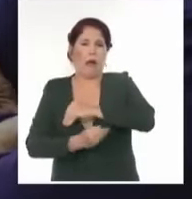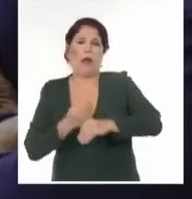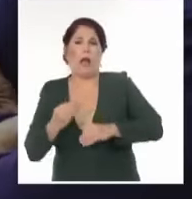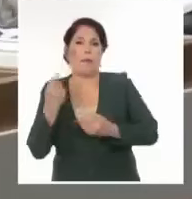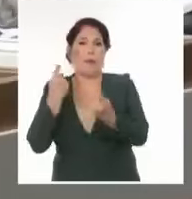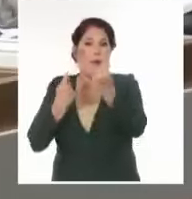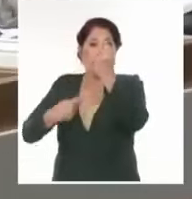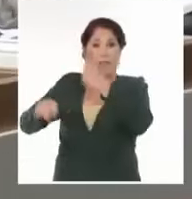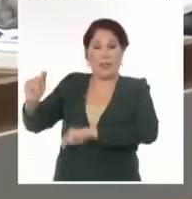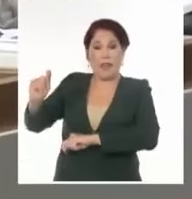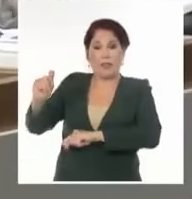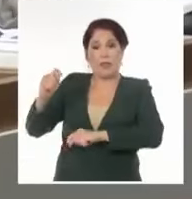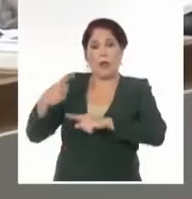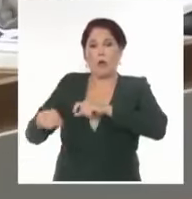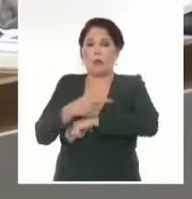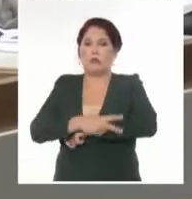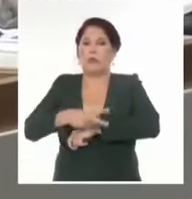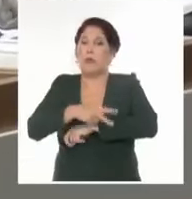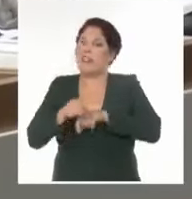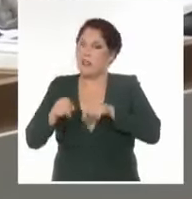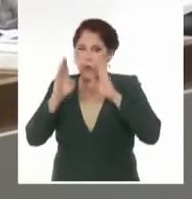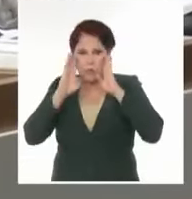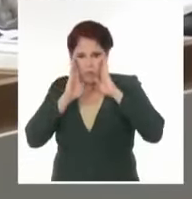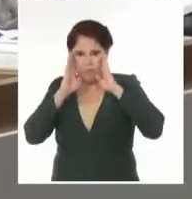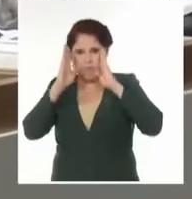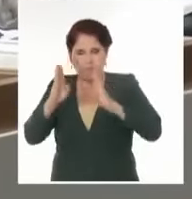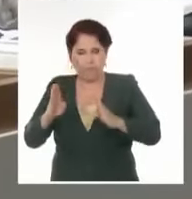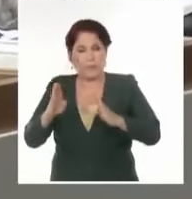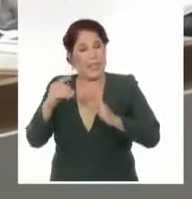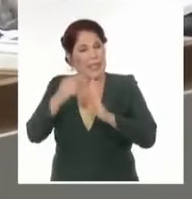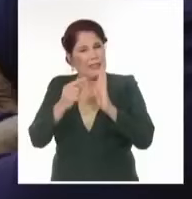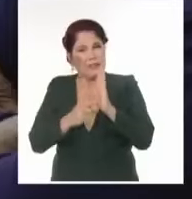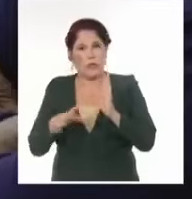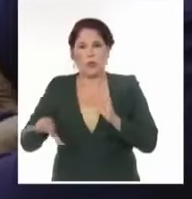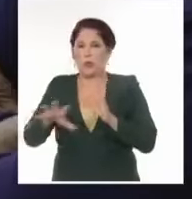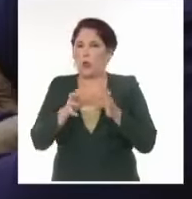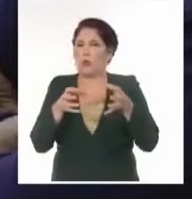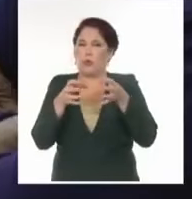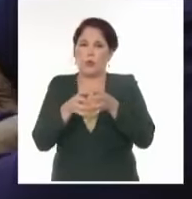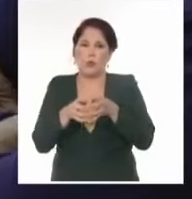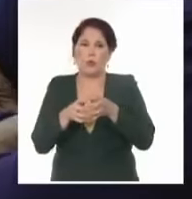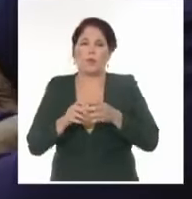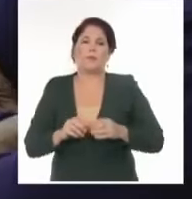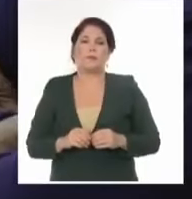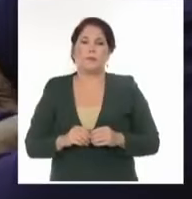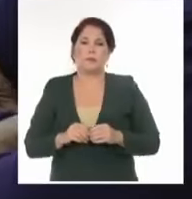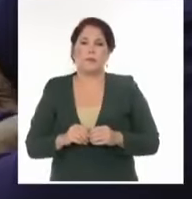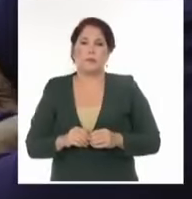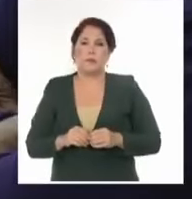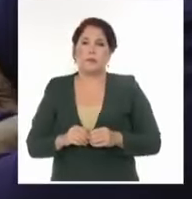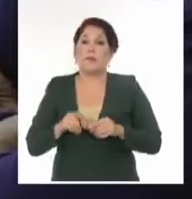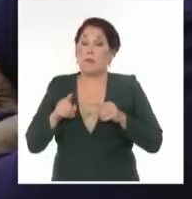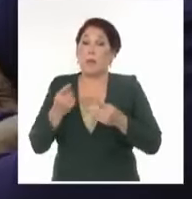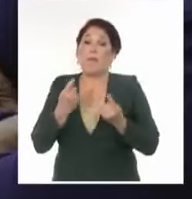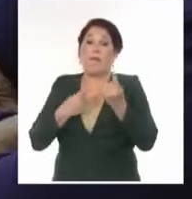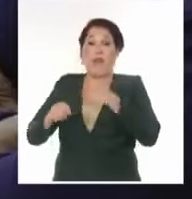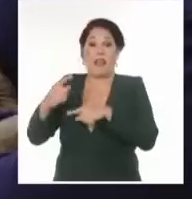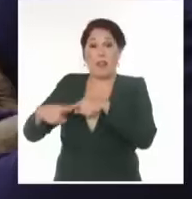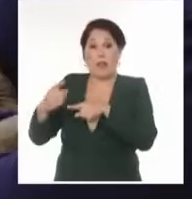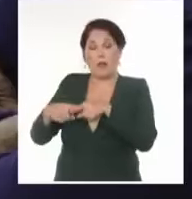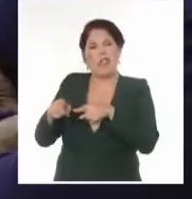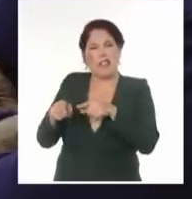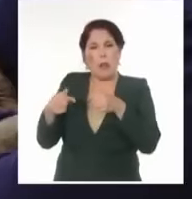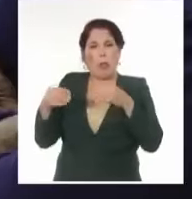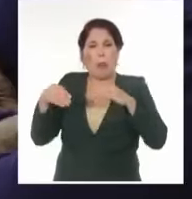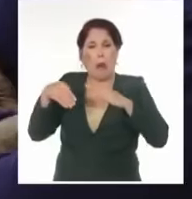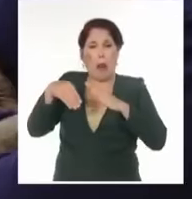es un tema en que hay que poner inteligencia y elemento colectivo. El tipo de cambio de nuestro sector exportador está cada vez más deteriorado, eso